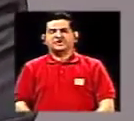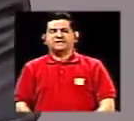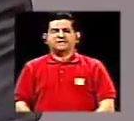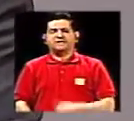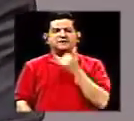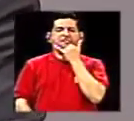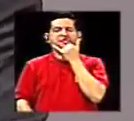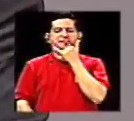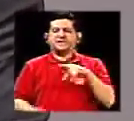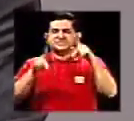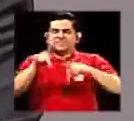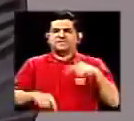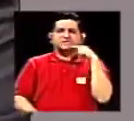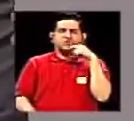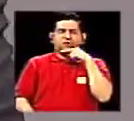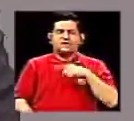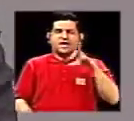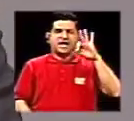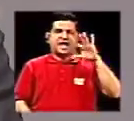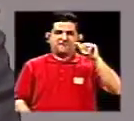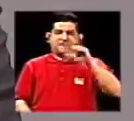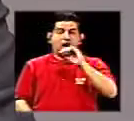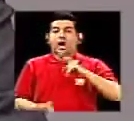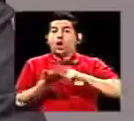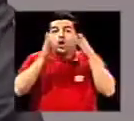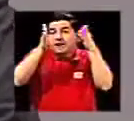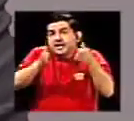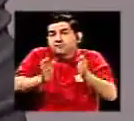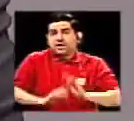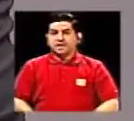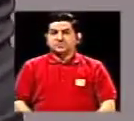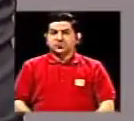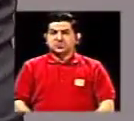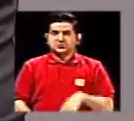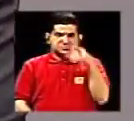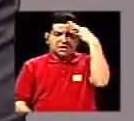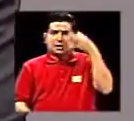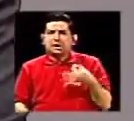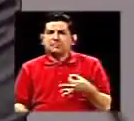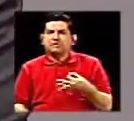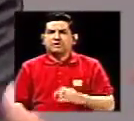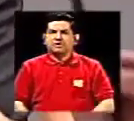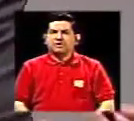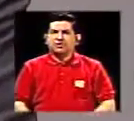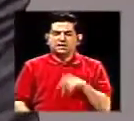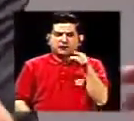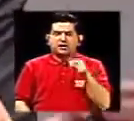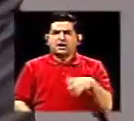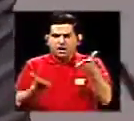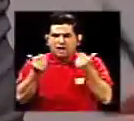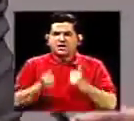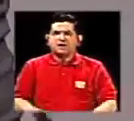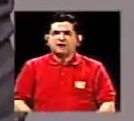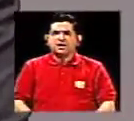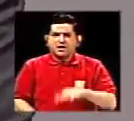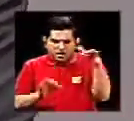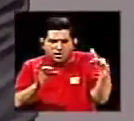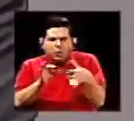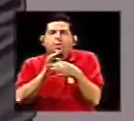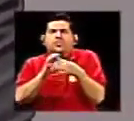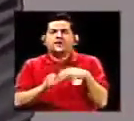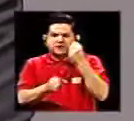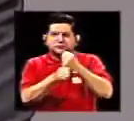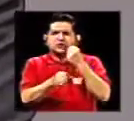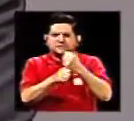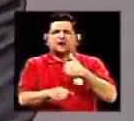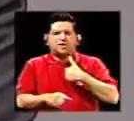pasa si uno del PUS, uno del Frente Amplio o un liberacionista se ha convencido de que debe... Y quiere sumarse y trabajar. Hay un